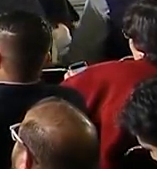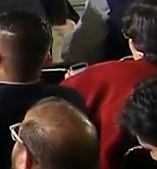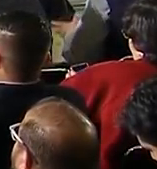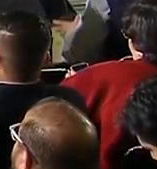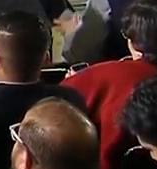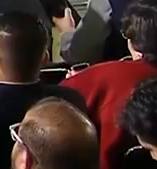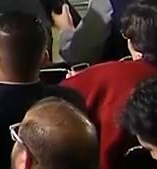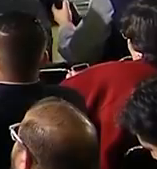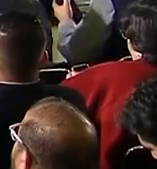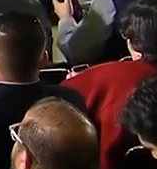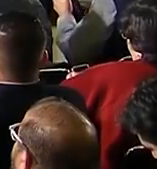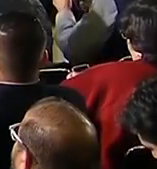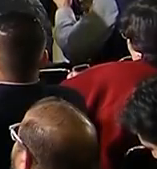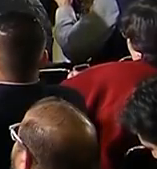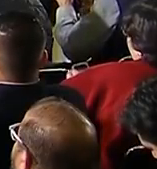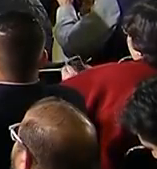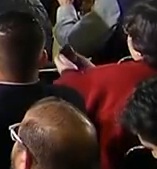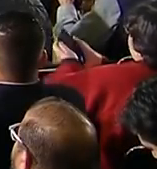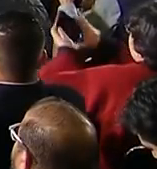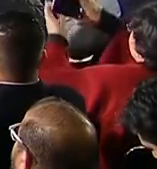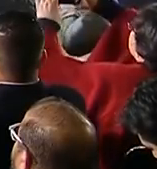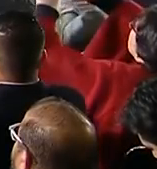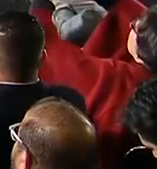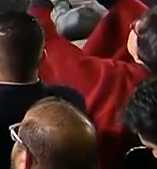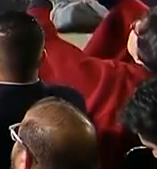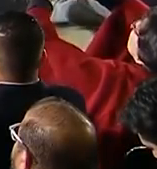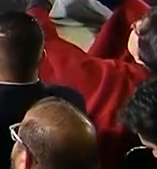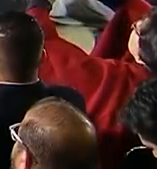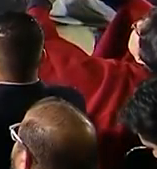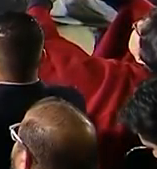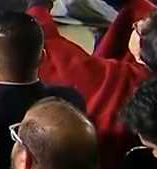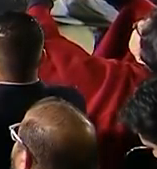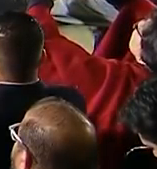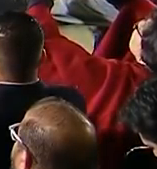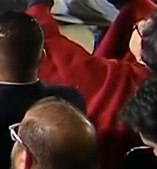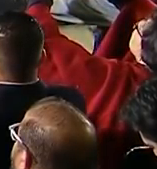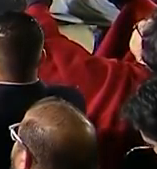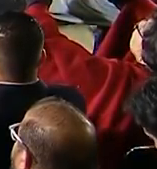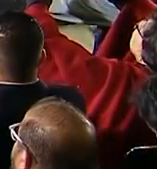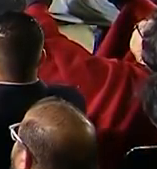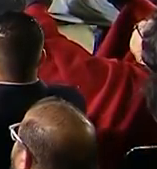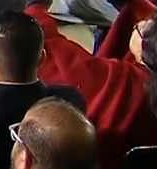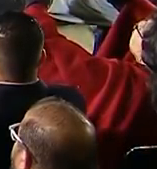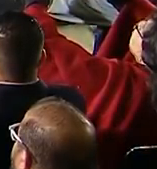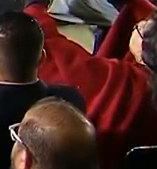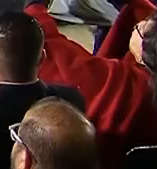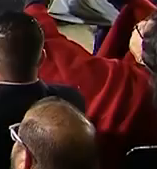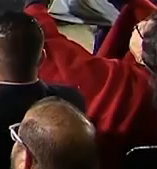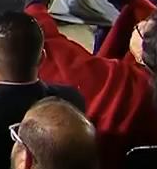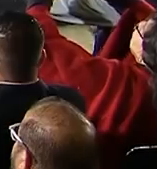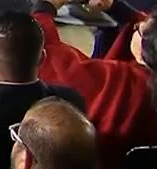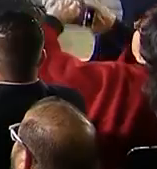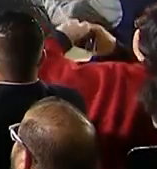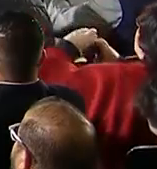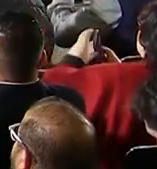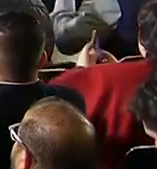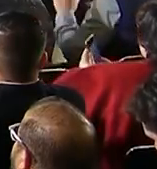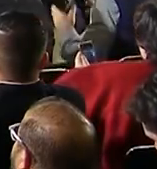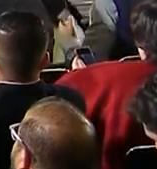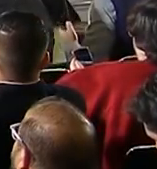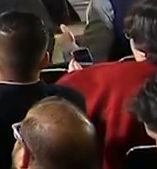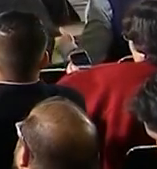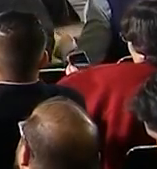bueno si les parece este pasamos a el segundo tema y ya después